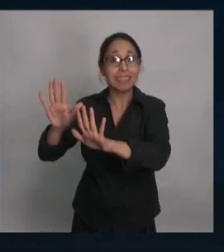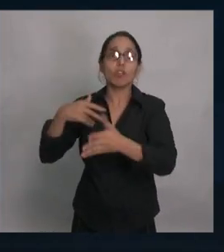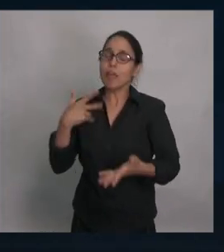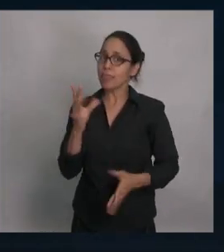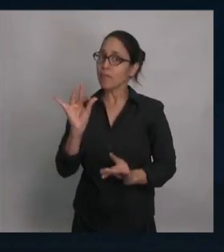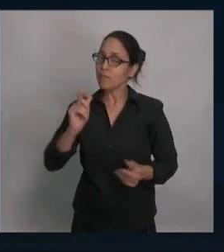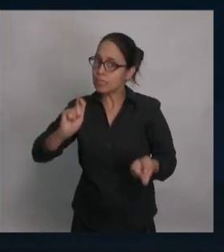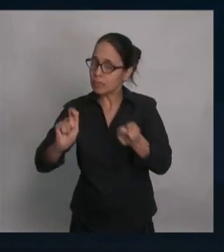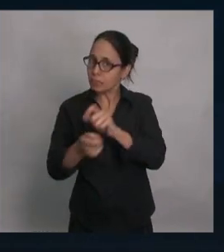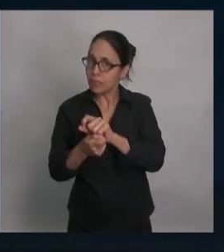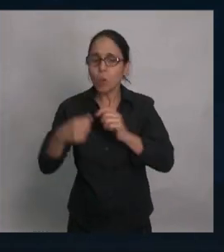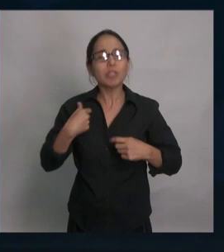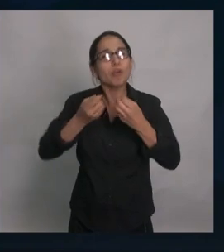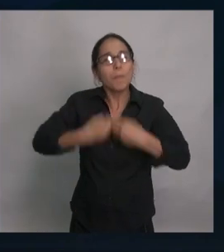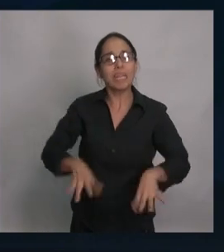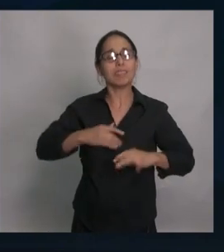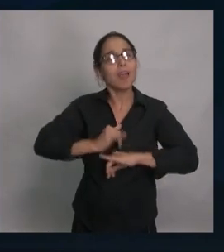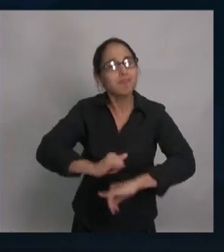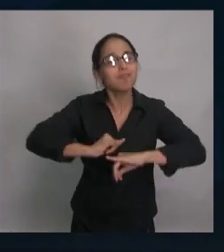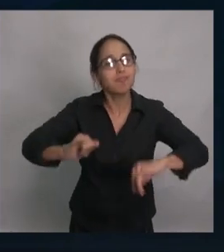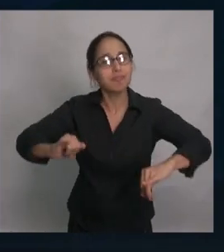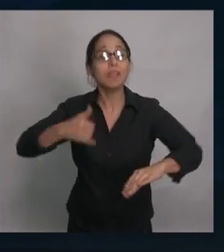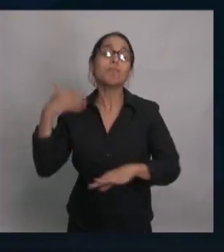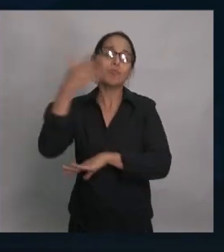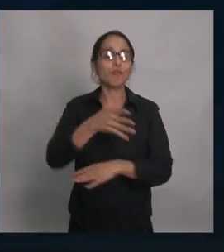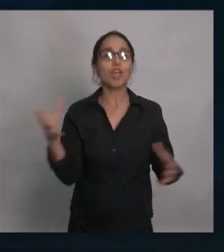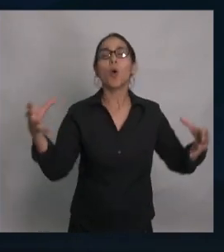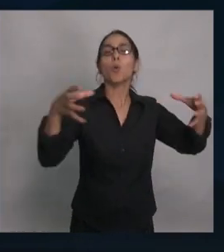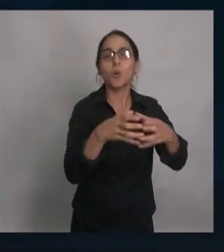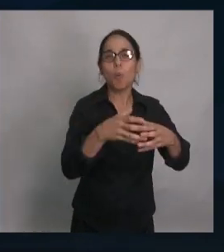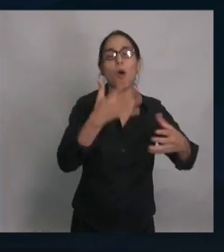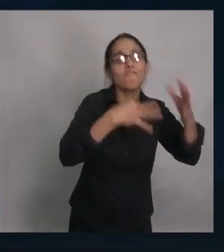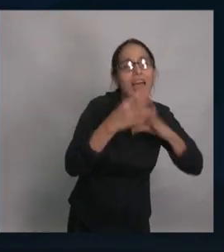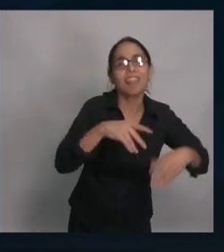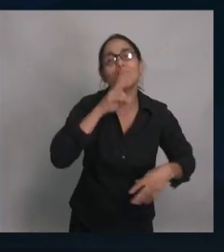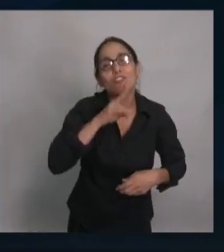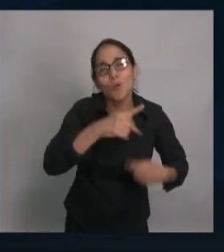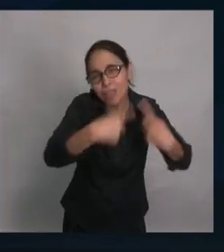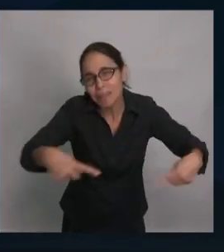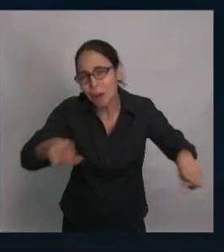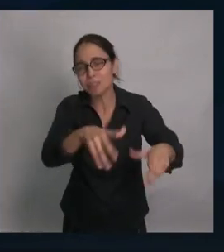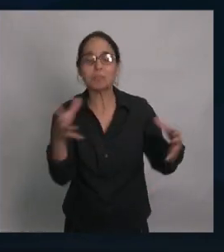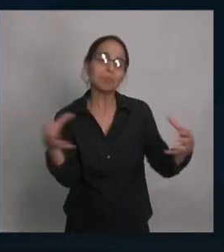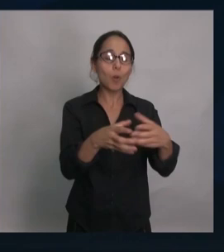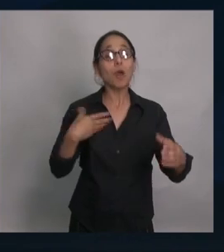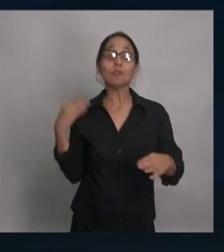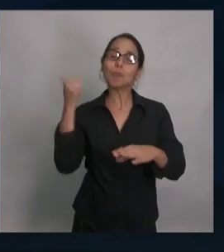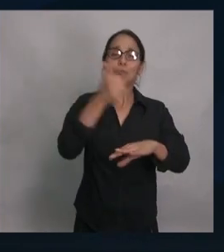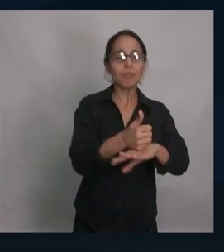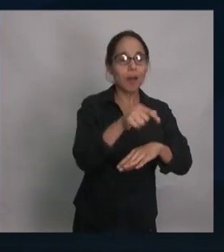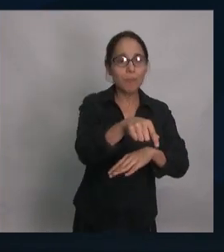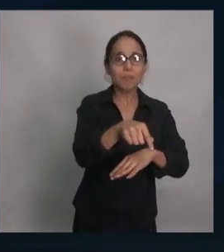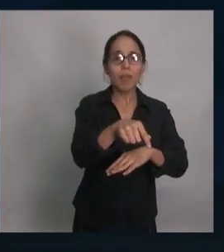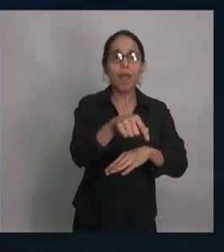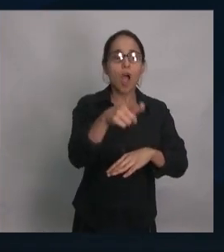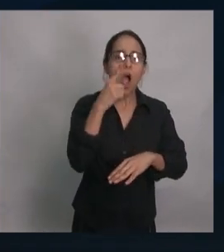locatarios de una feria, donde venden fruta, una feria de abastos. Y uno de ellos me dijo, mira, yo no creo en la